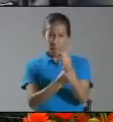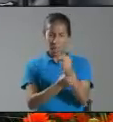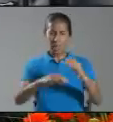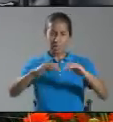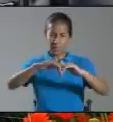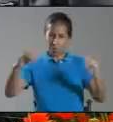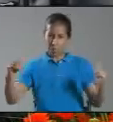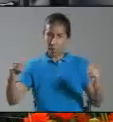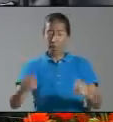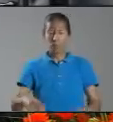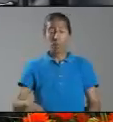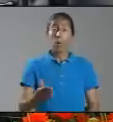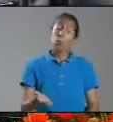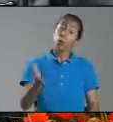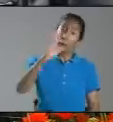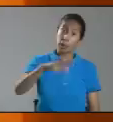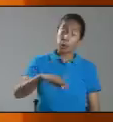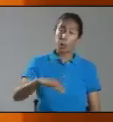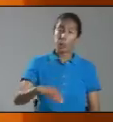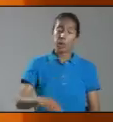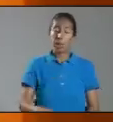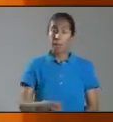destrucción. ¿Cuál es el propósito del diablo? Separar.